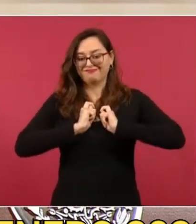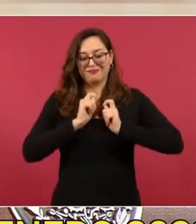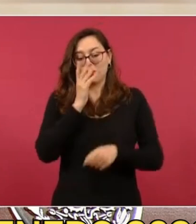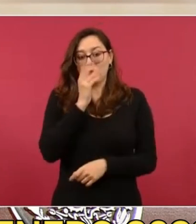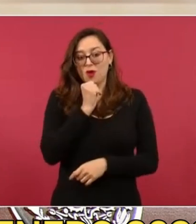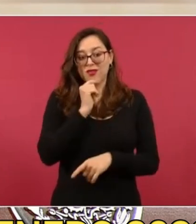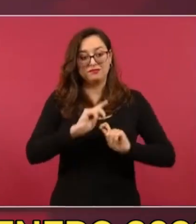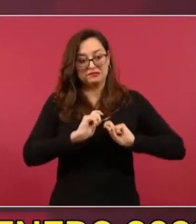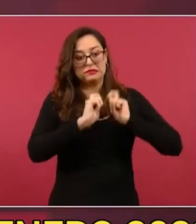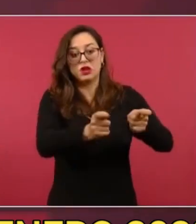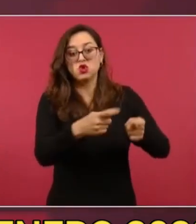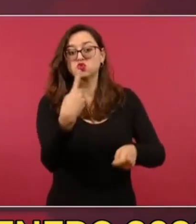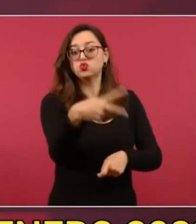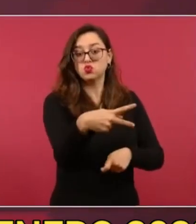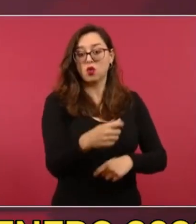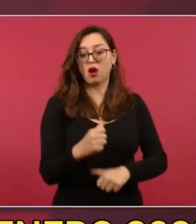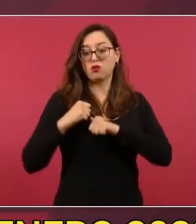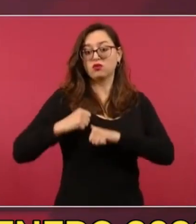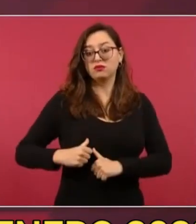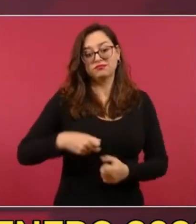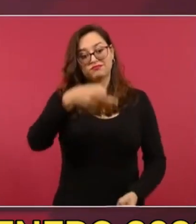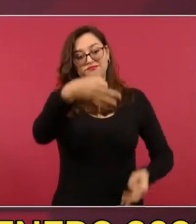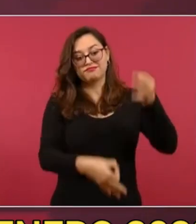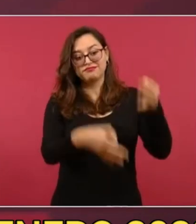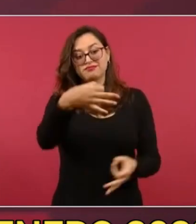investigar, ¿no? Y